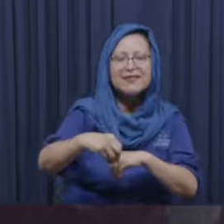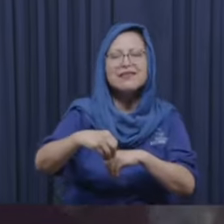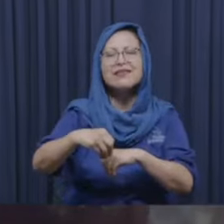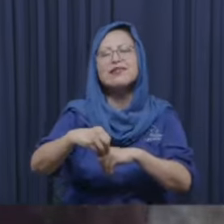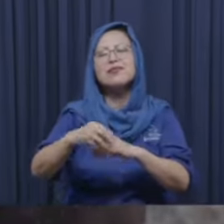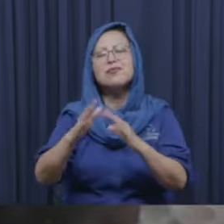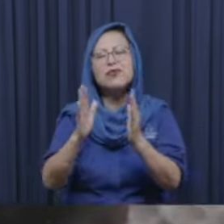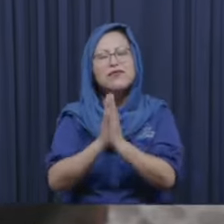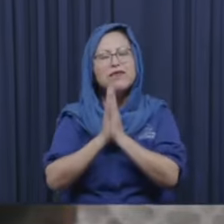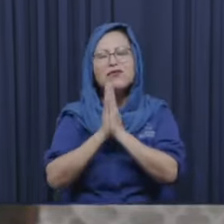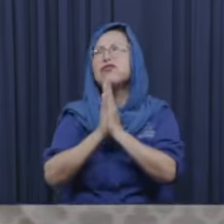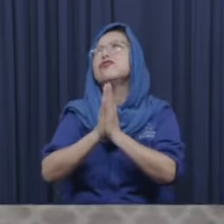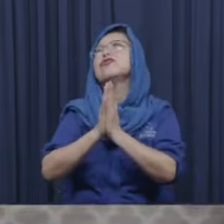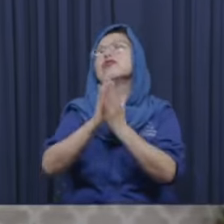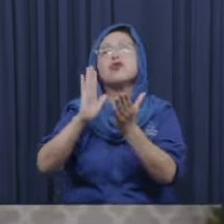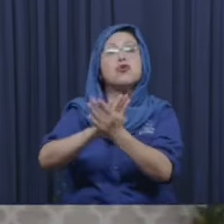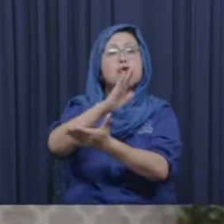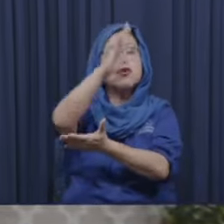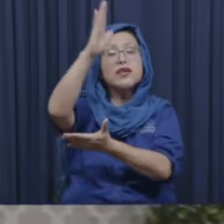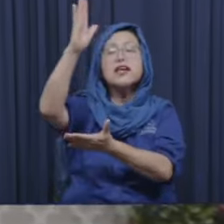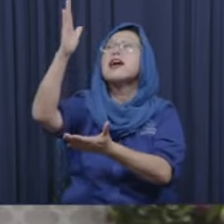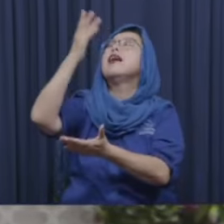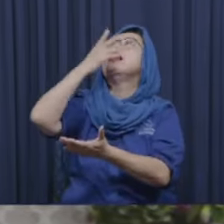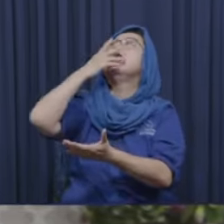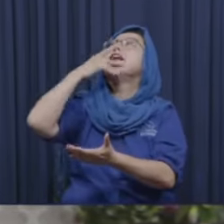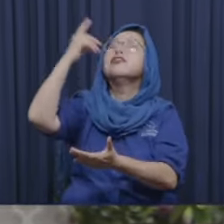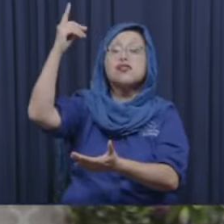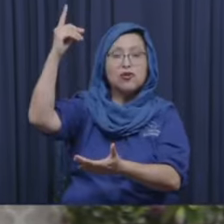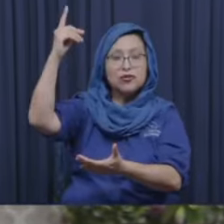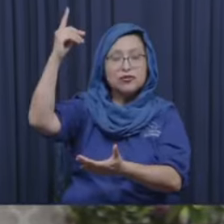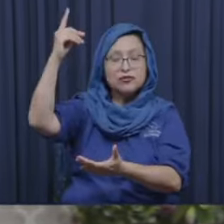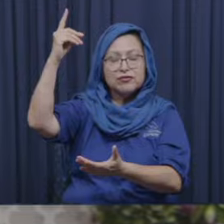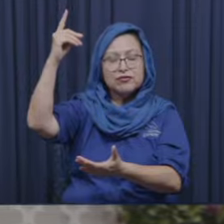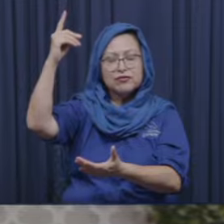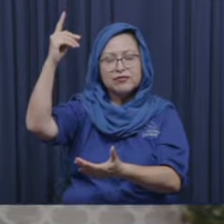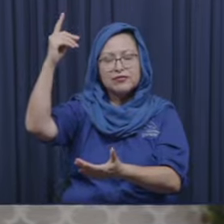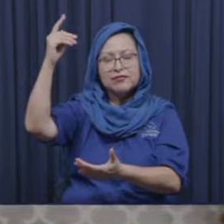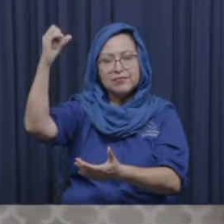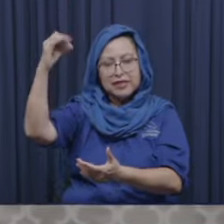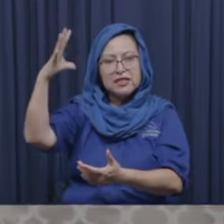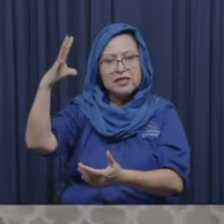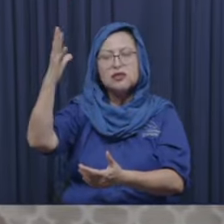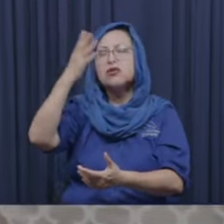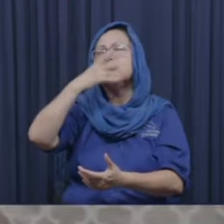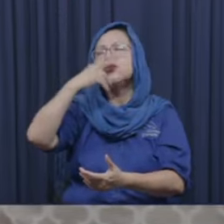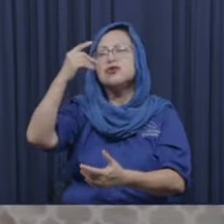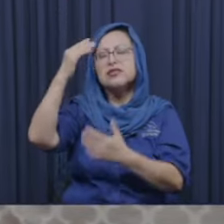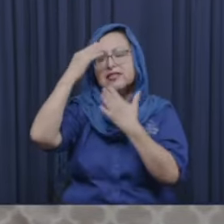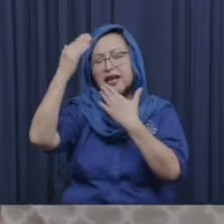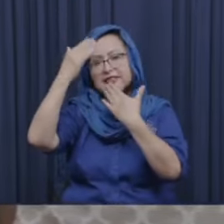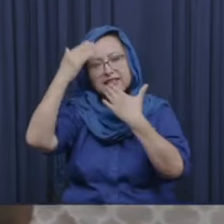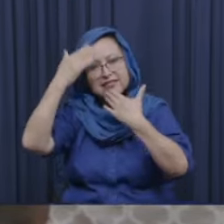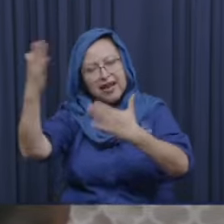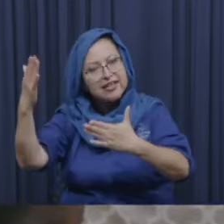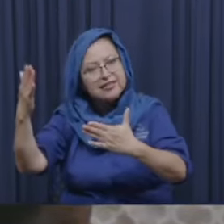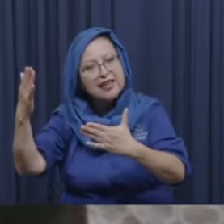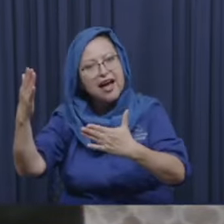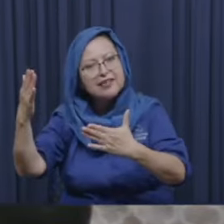momento a otro Padre glorifícate en el nombre de Cristo Jesús padre bendito Gracias Señor Dios